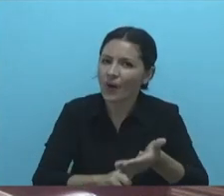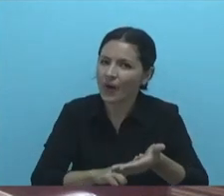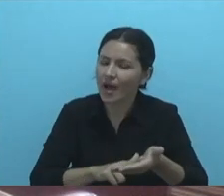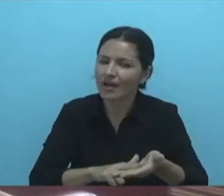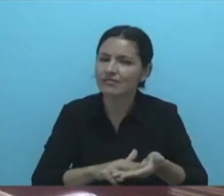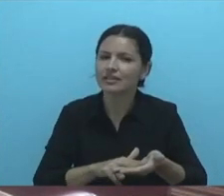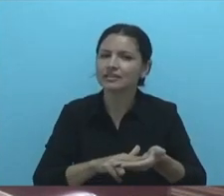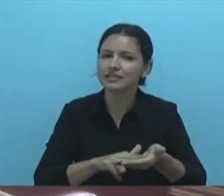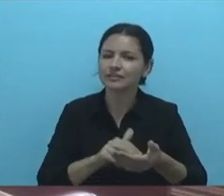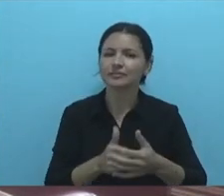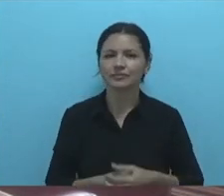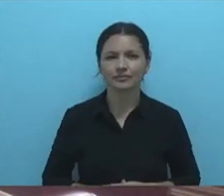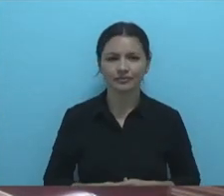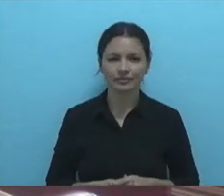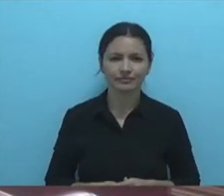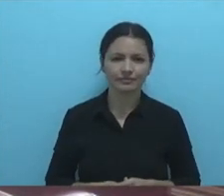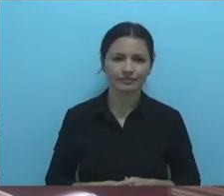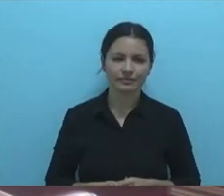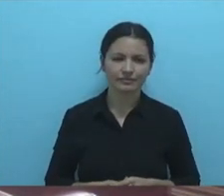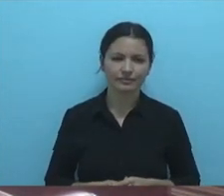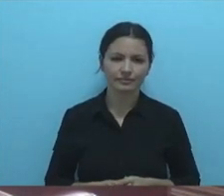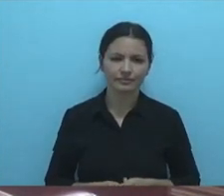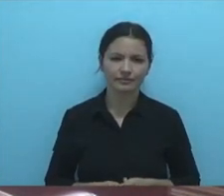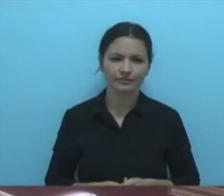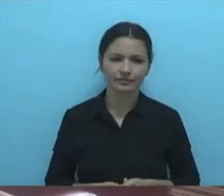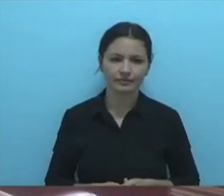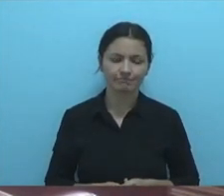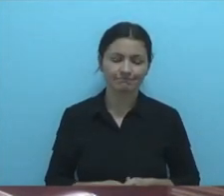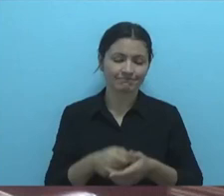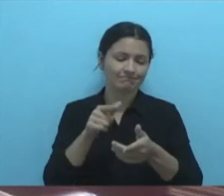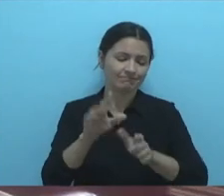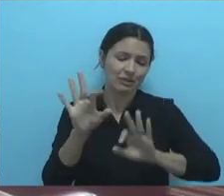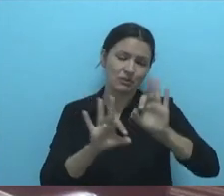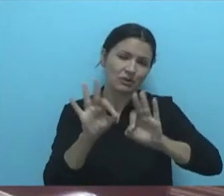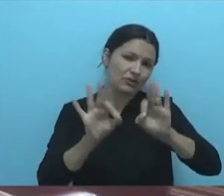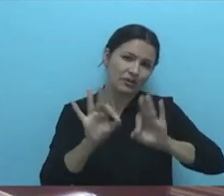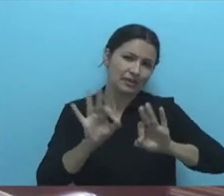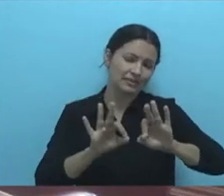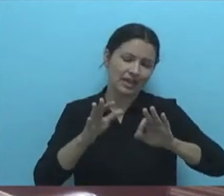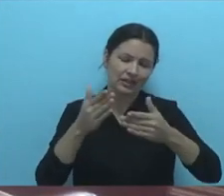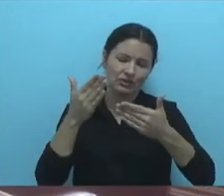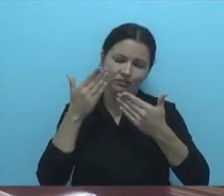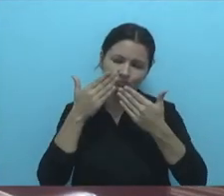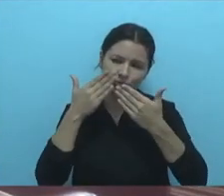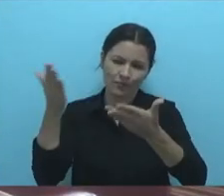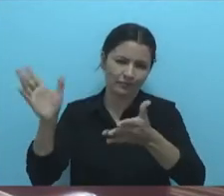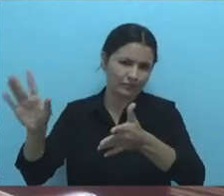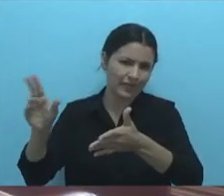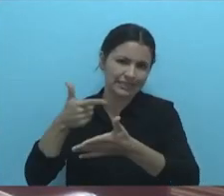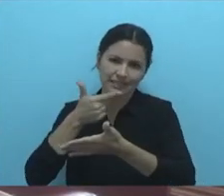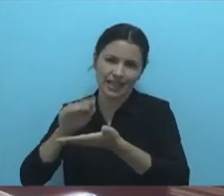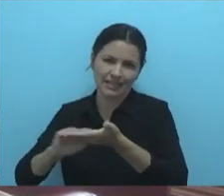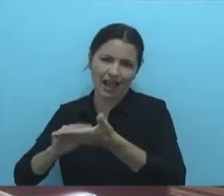días y le deseamos un buen viaje a los proyectos que el senado no no trata bueno la